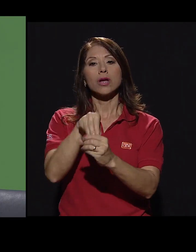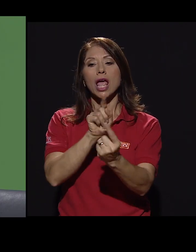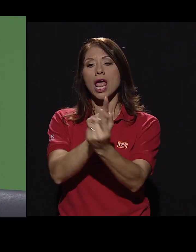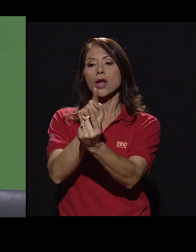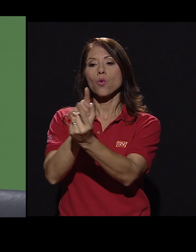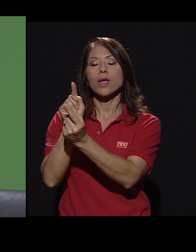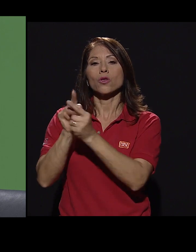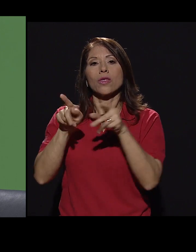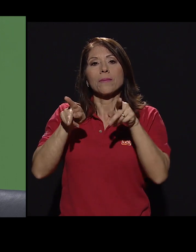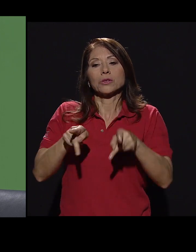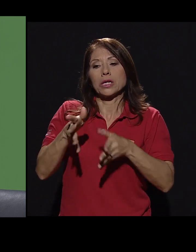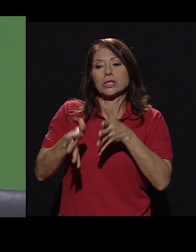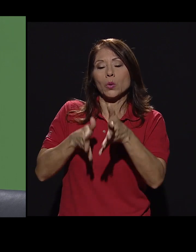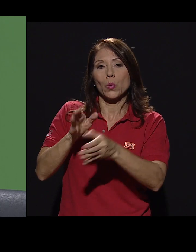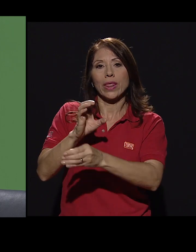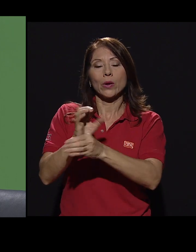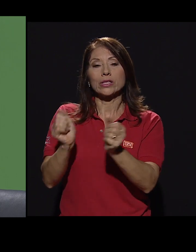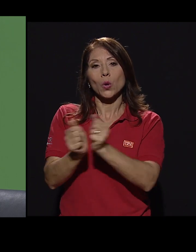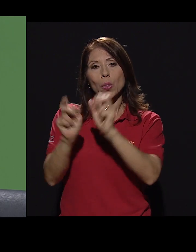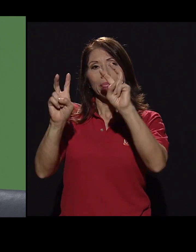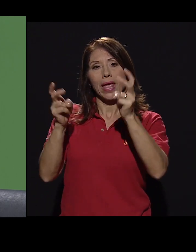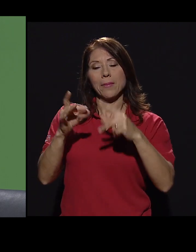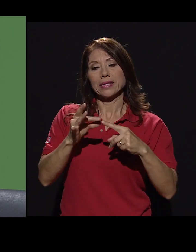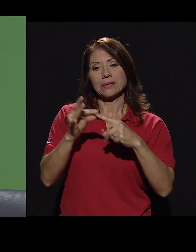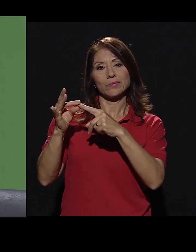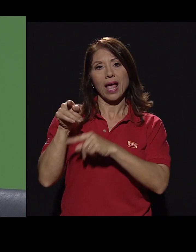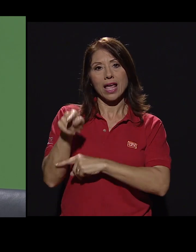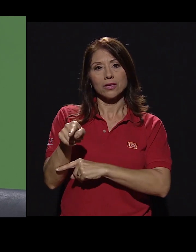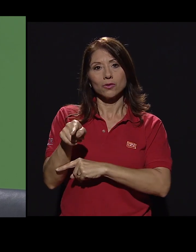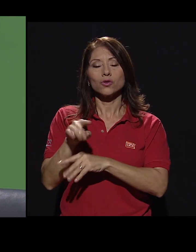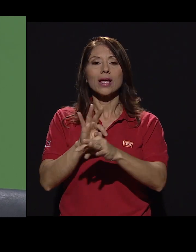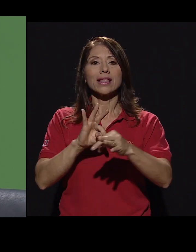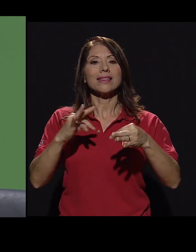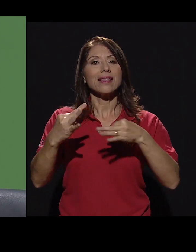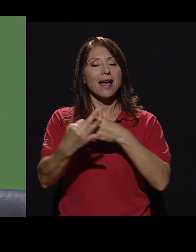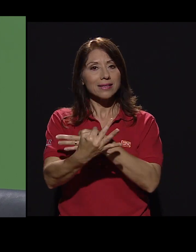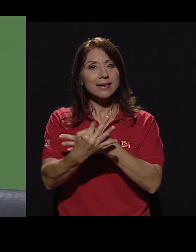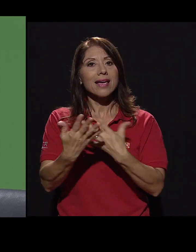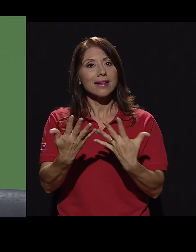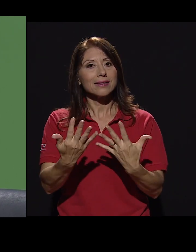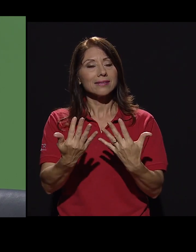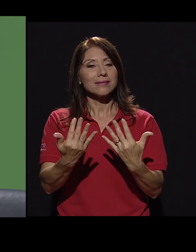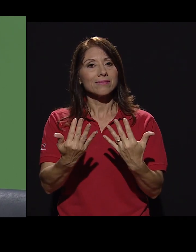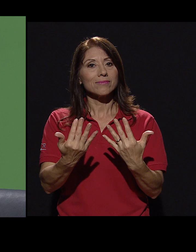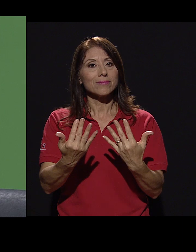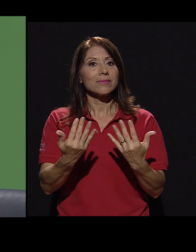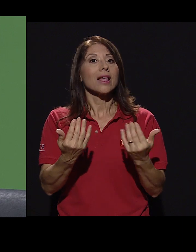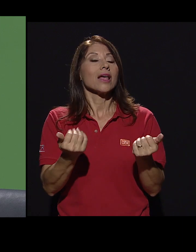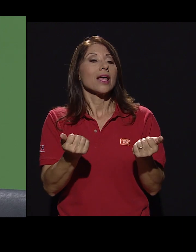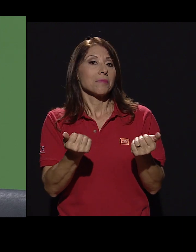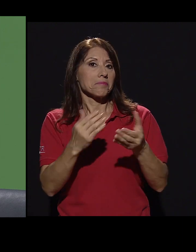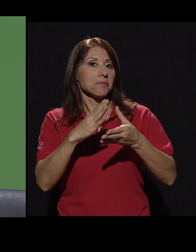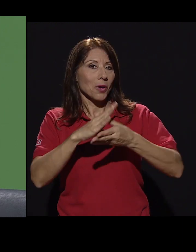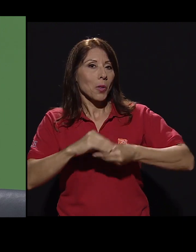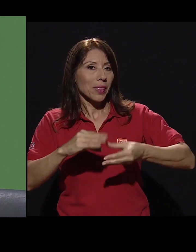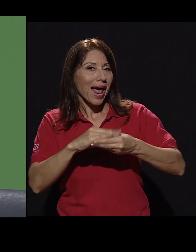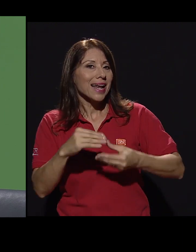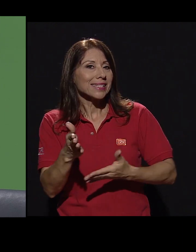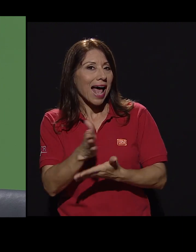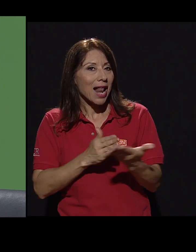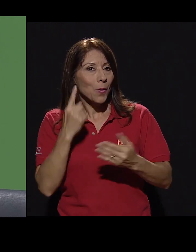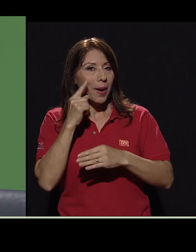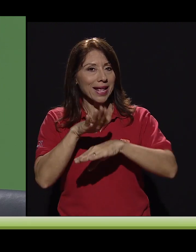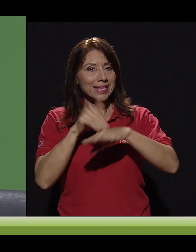cuidadores Con temas especialmente dedicados a ellos Unos talleres por contarles algo